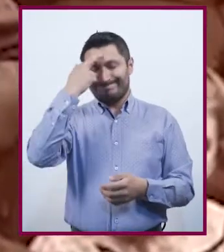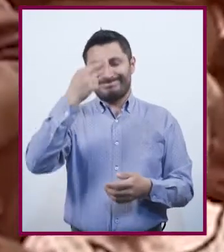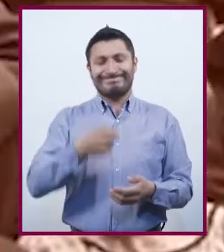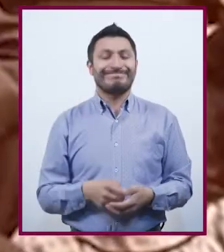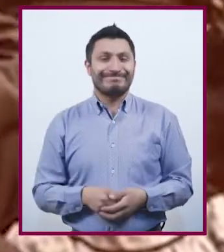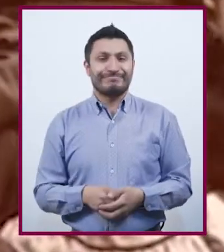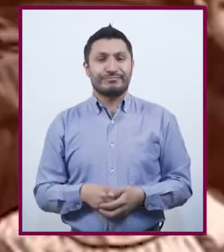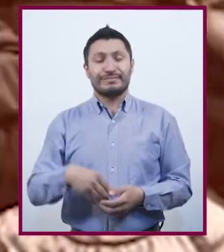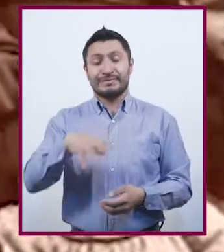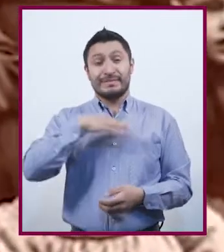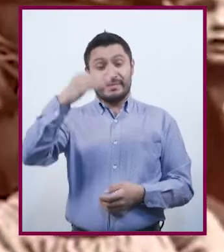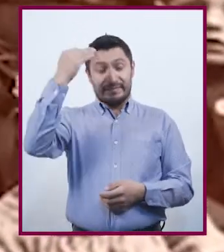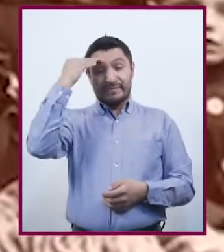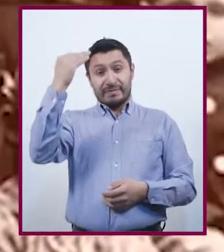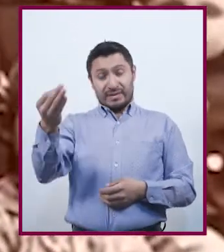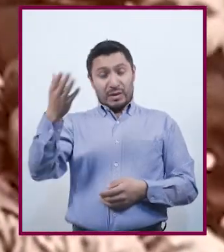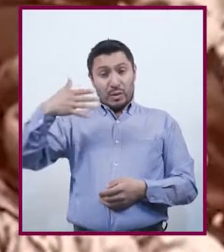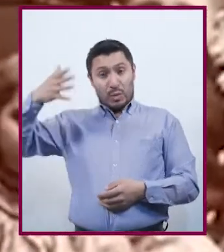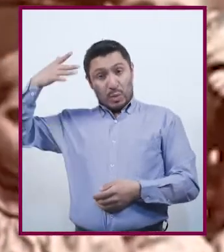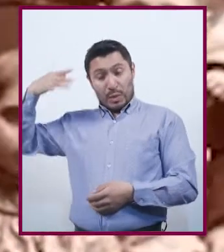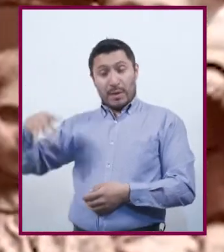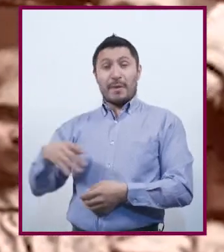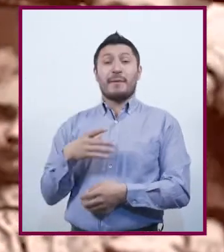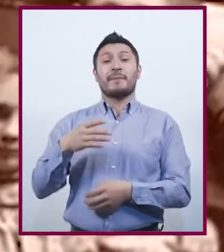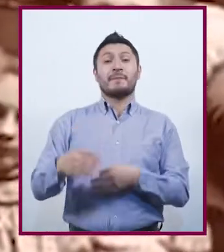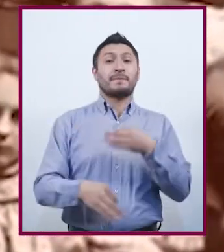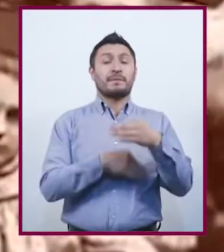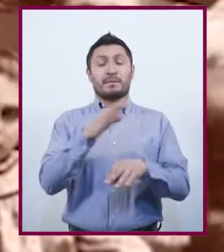económicas, educativas, profesionales, etc.